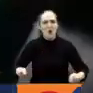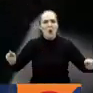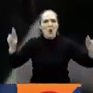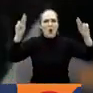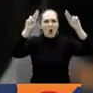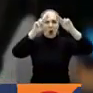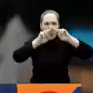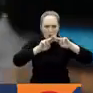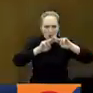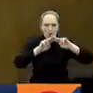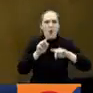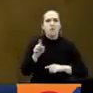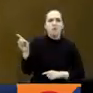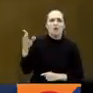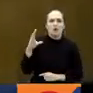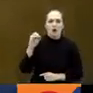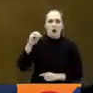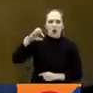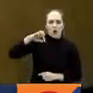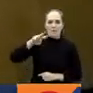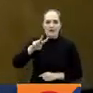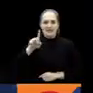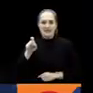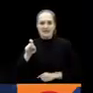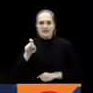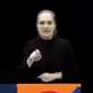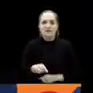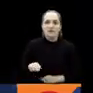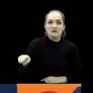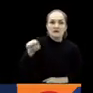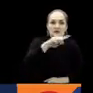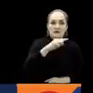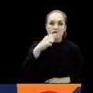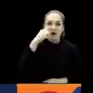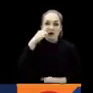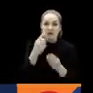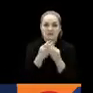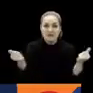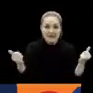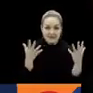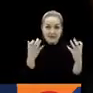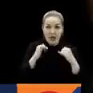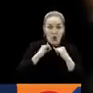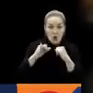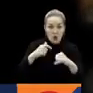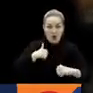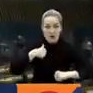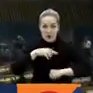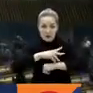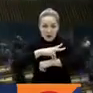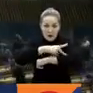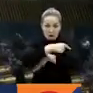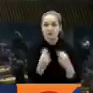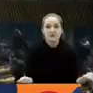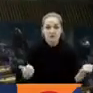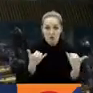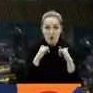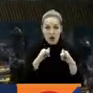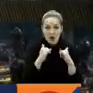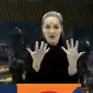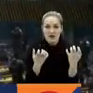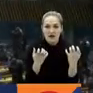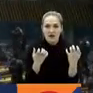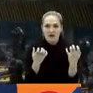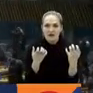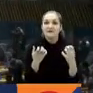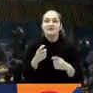cumbre COP26. No elijan la extinción. Salven a su especie antes de que sea demasiado tarde. Este domingo, la